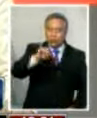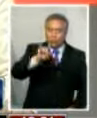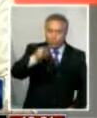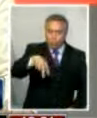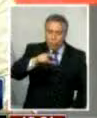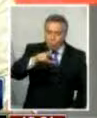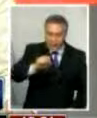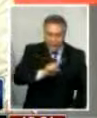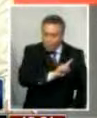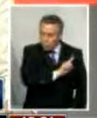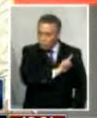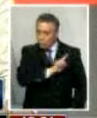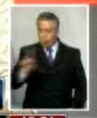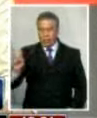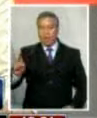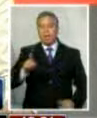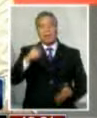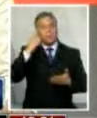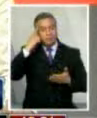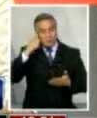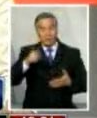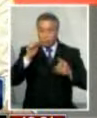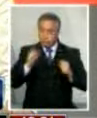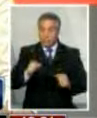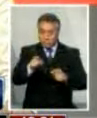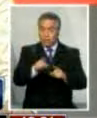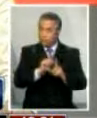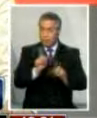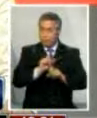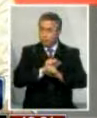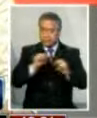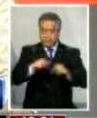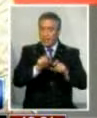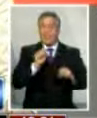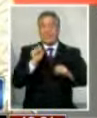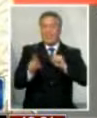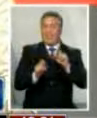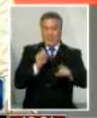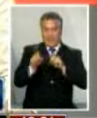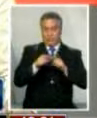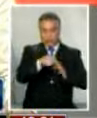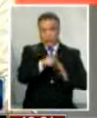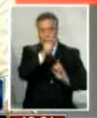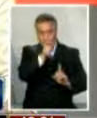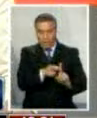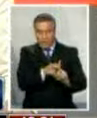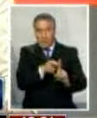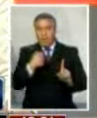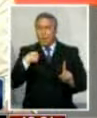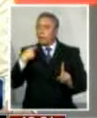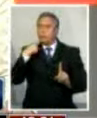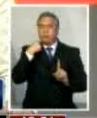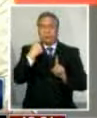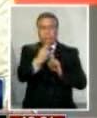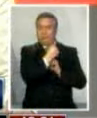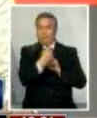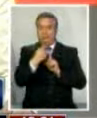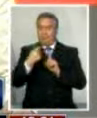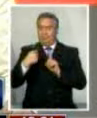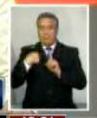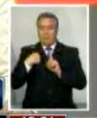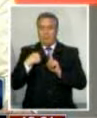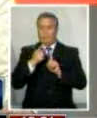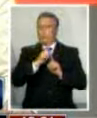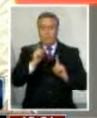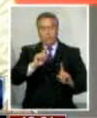sí, que no puede perturbar el derecho a la defensa del imputado, del acusado. Eso significa